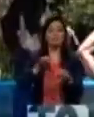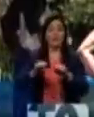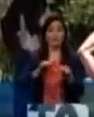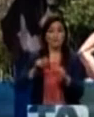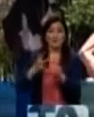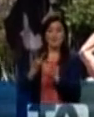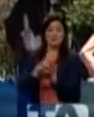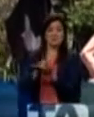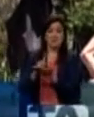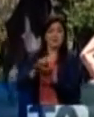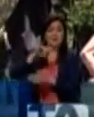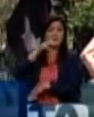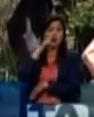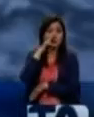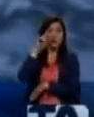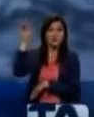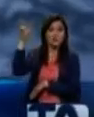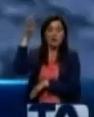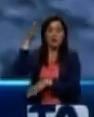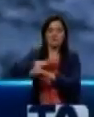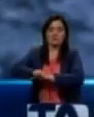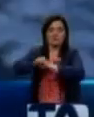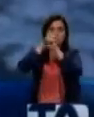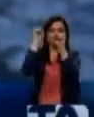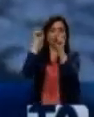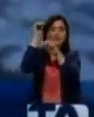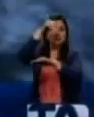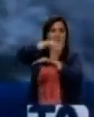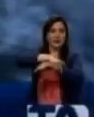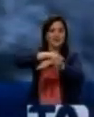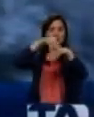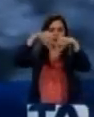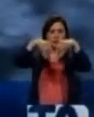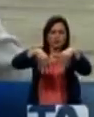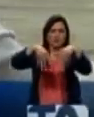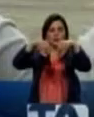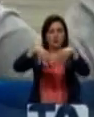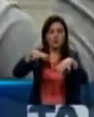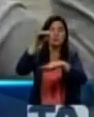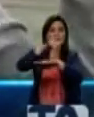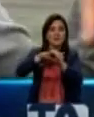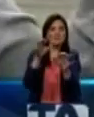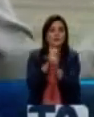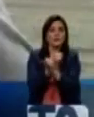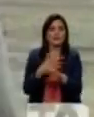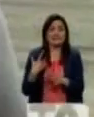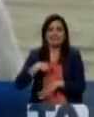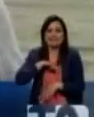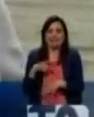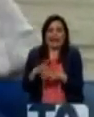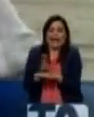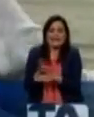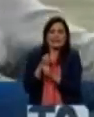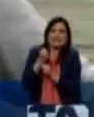junio y hay soles intensos por la mañana y lluvias moderadas en la tarde y noche. Uno viene desprevenido, sin paraguas ni